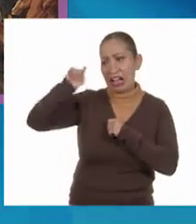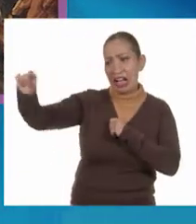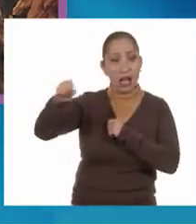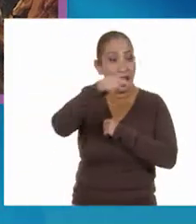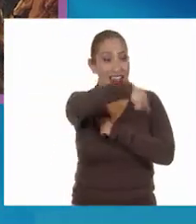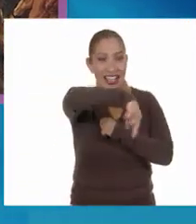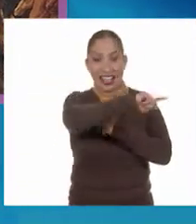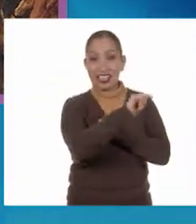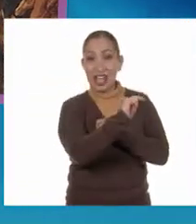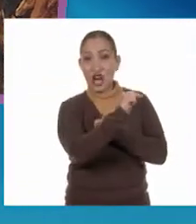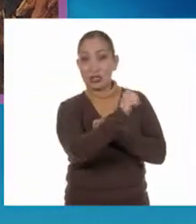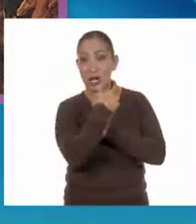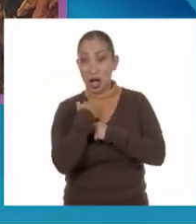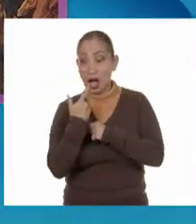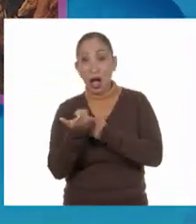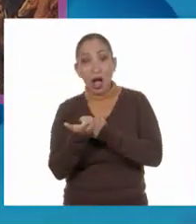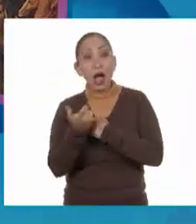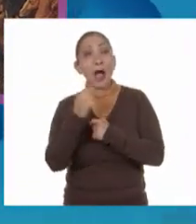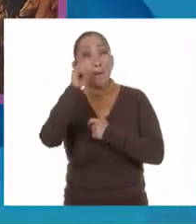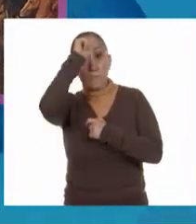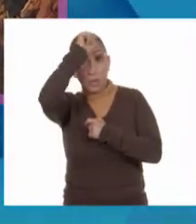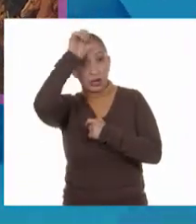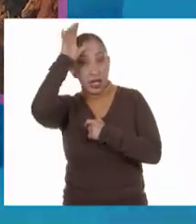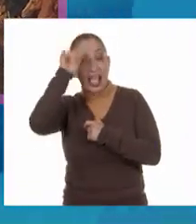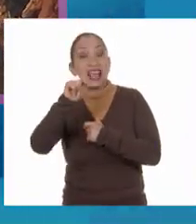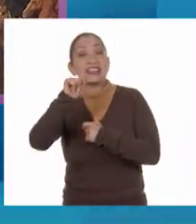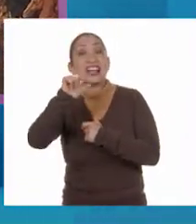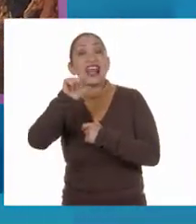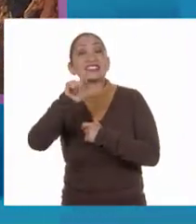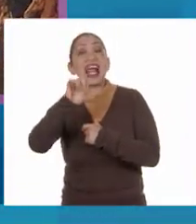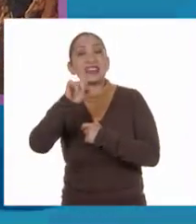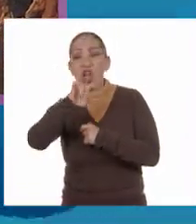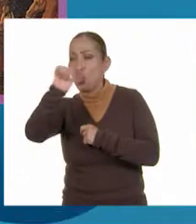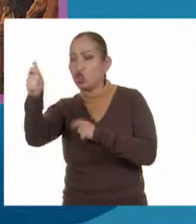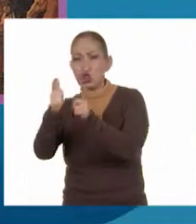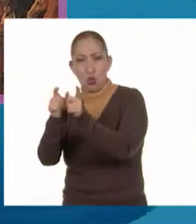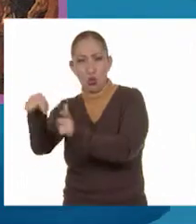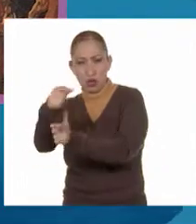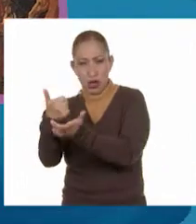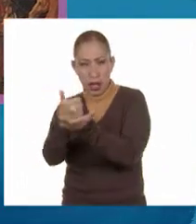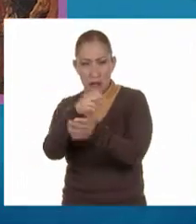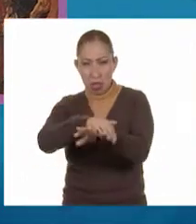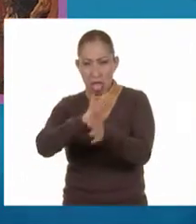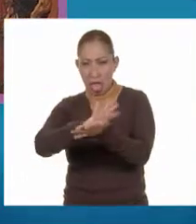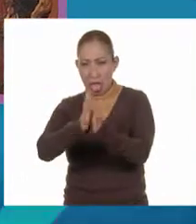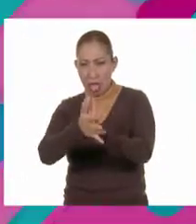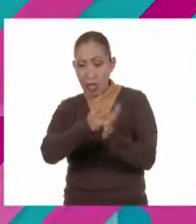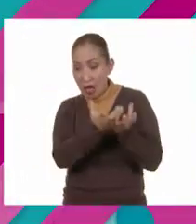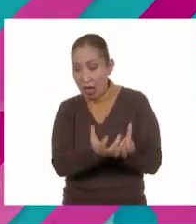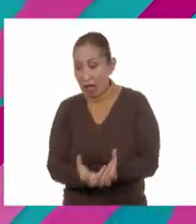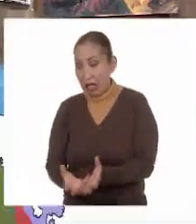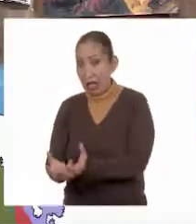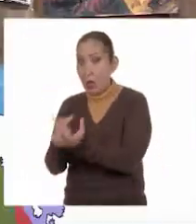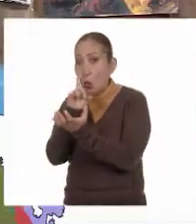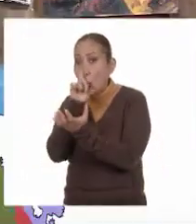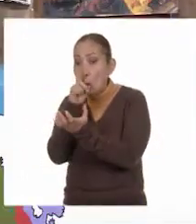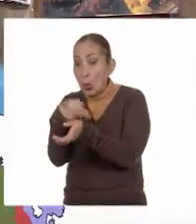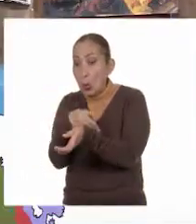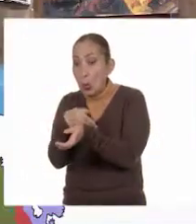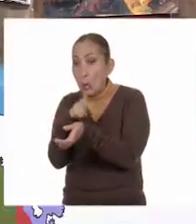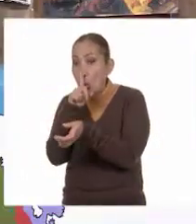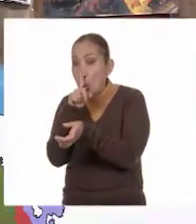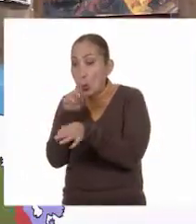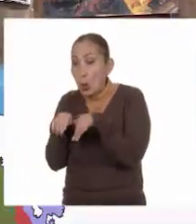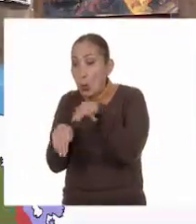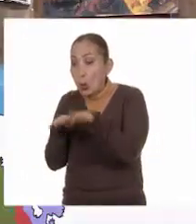hombres, los descendientes de Moctezuma y los tlaxcaltecas y otras tropas indígenas. Comenzó la huida bajo el mayor sigilo posible.